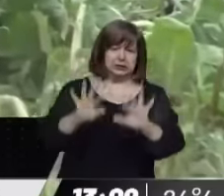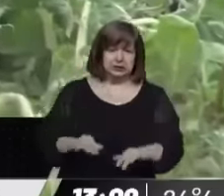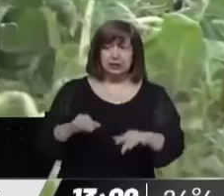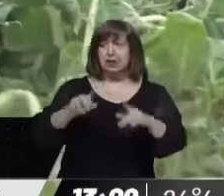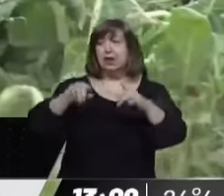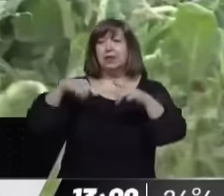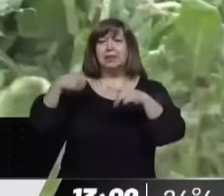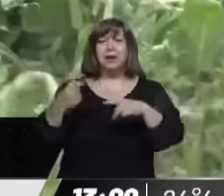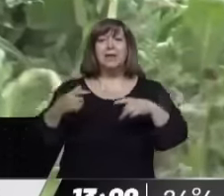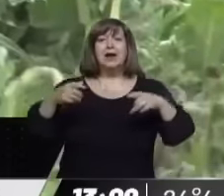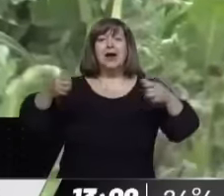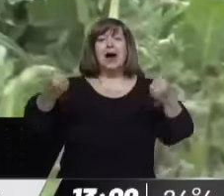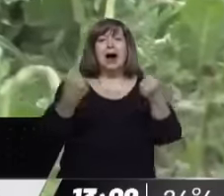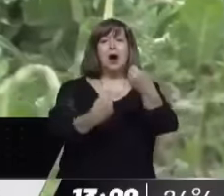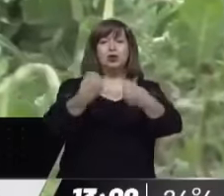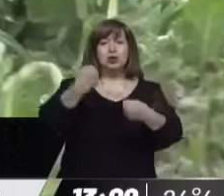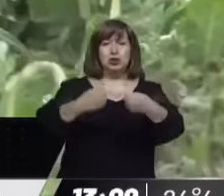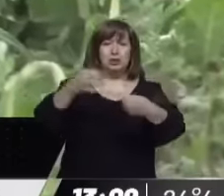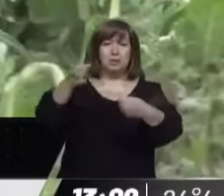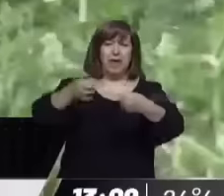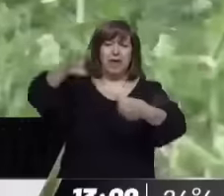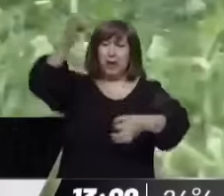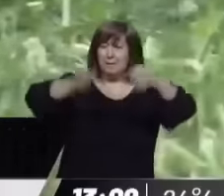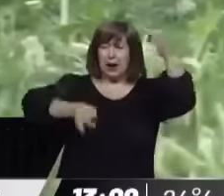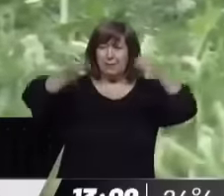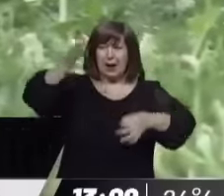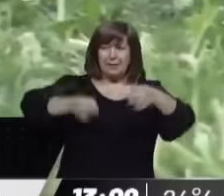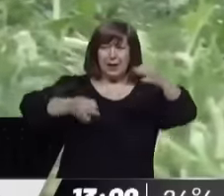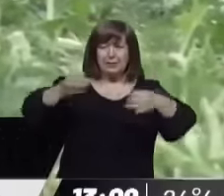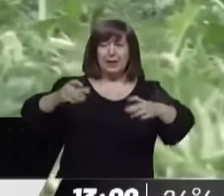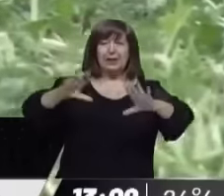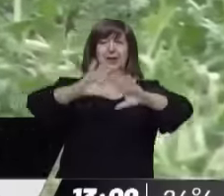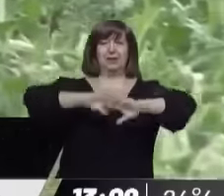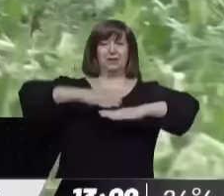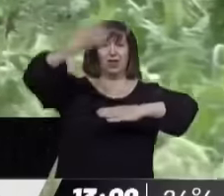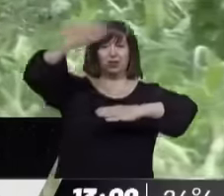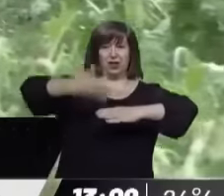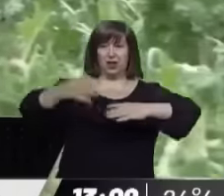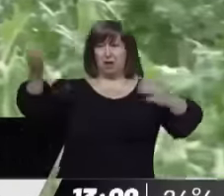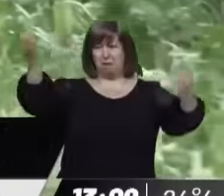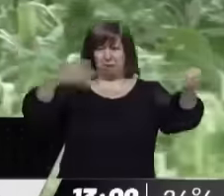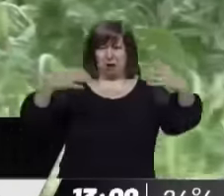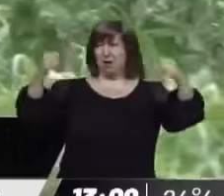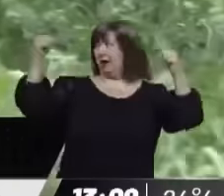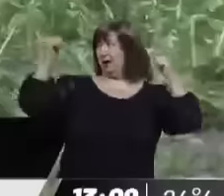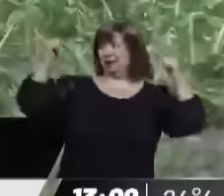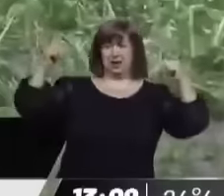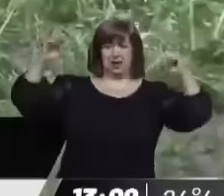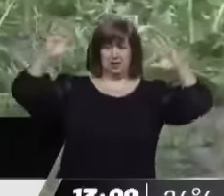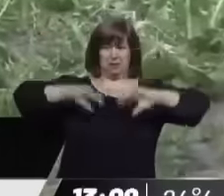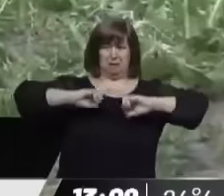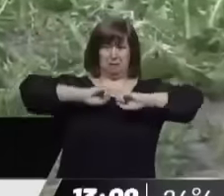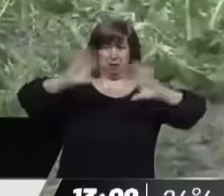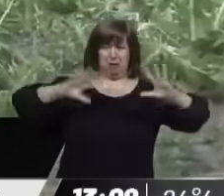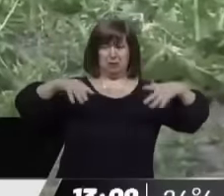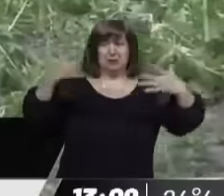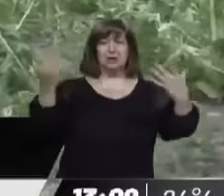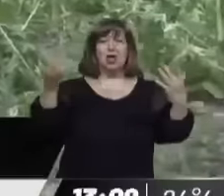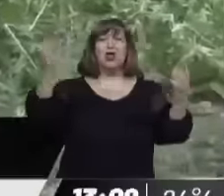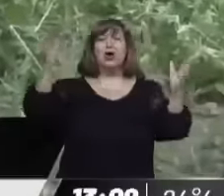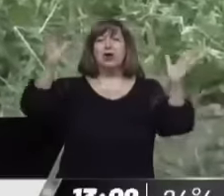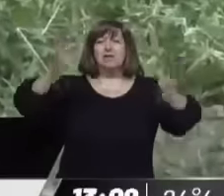de autos con chapas abolladas y parabrisas y lunetas destruidos. Y como lo decíamos, en Luján, Guaymallén, Las Heras y el Valle de